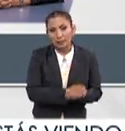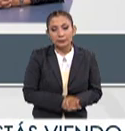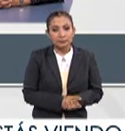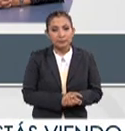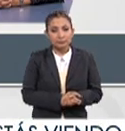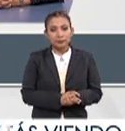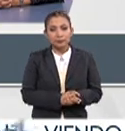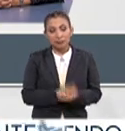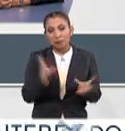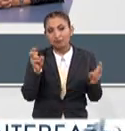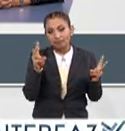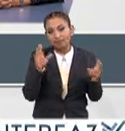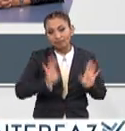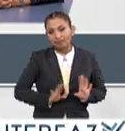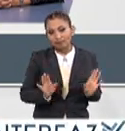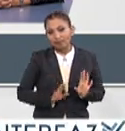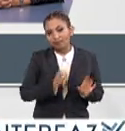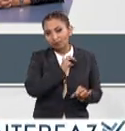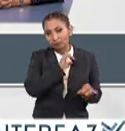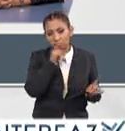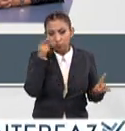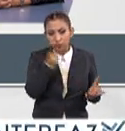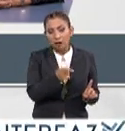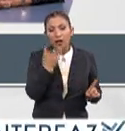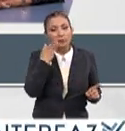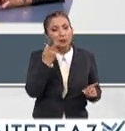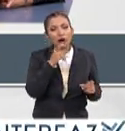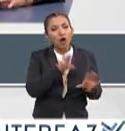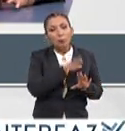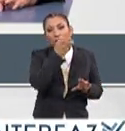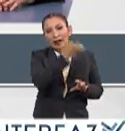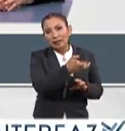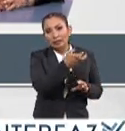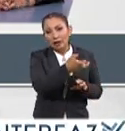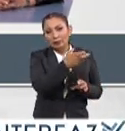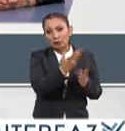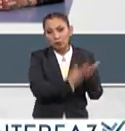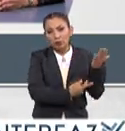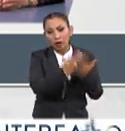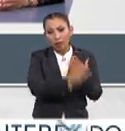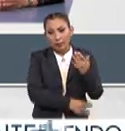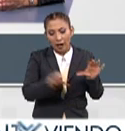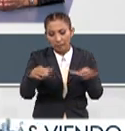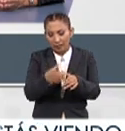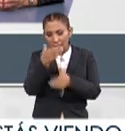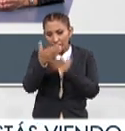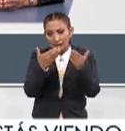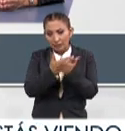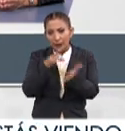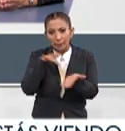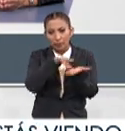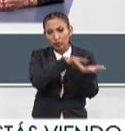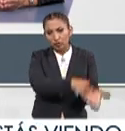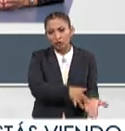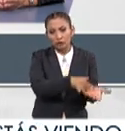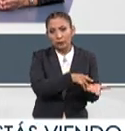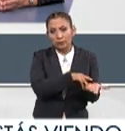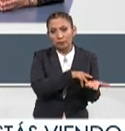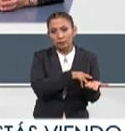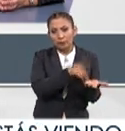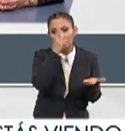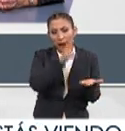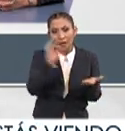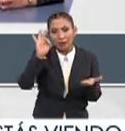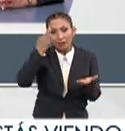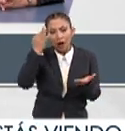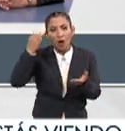de características específicas. Platíquenos un poco sobre estos programas, esta unidad de servicio de apoyo, tanto a